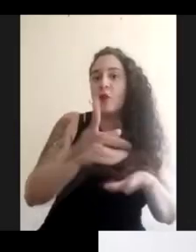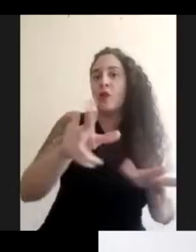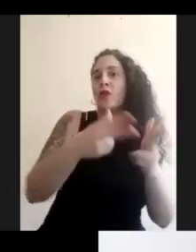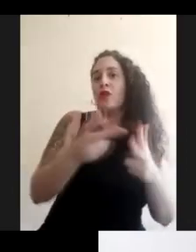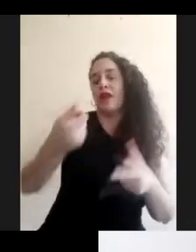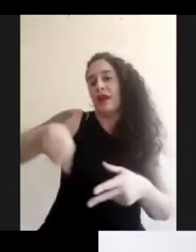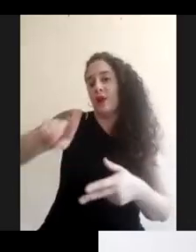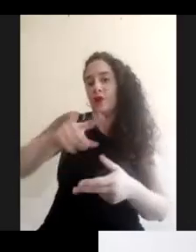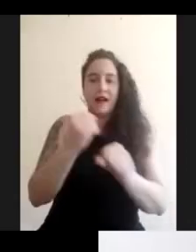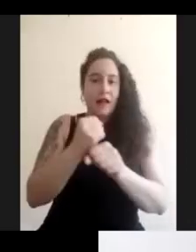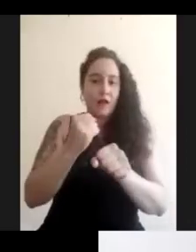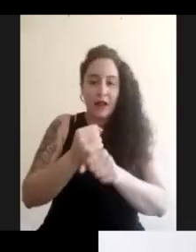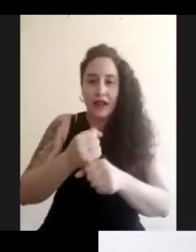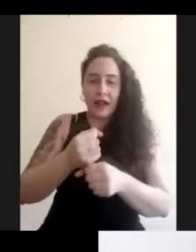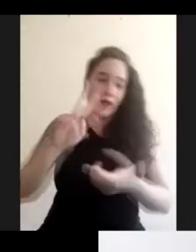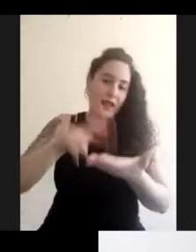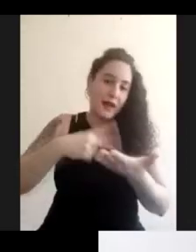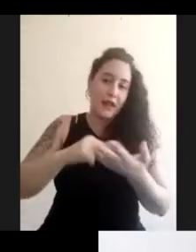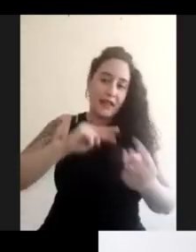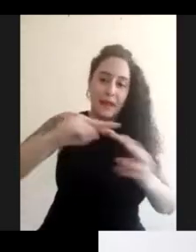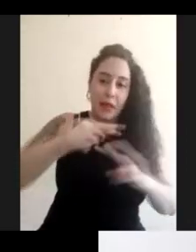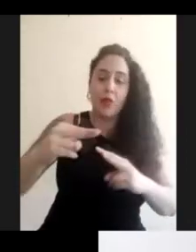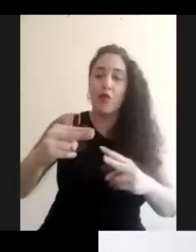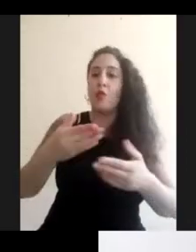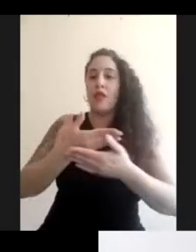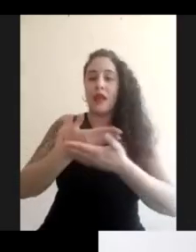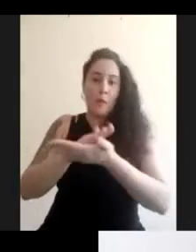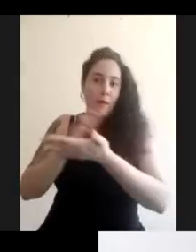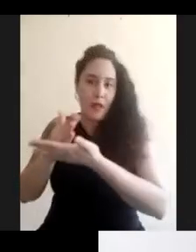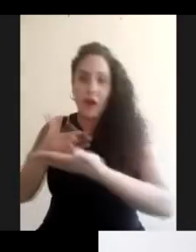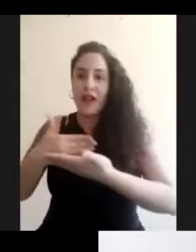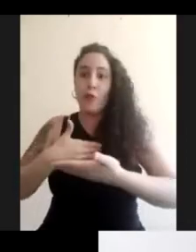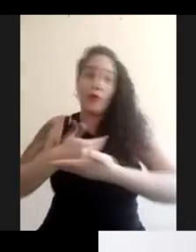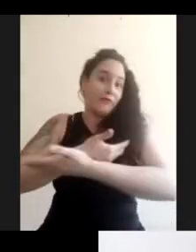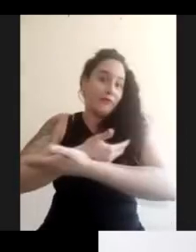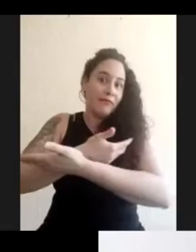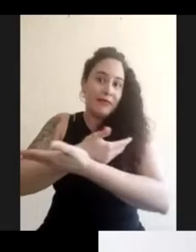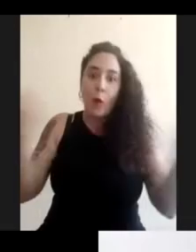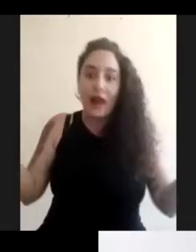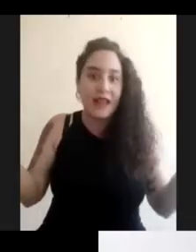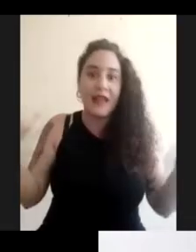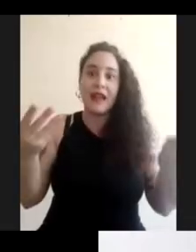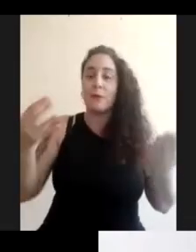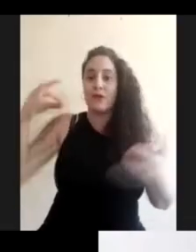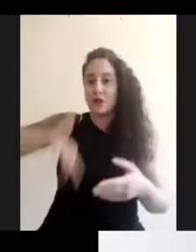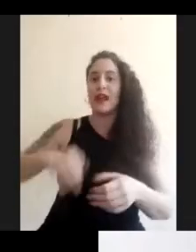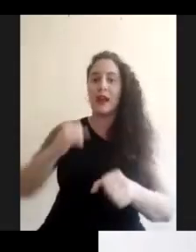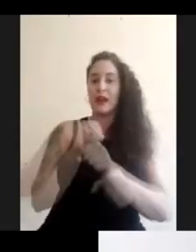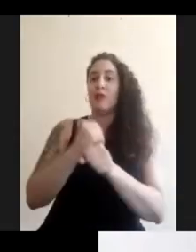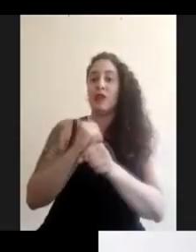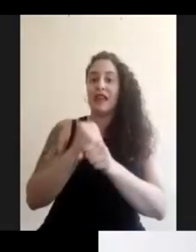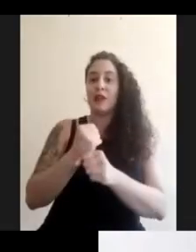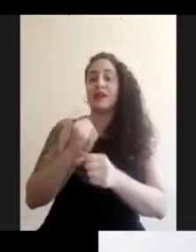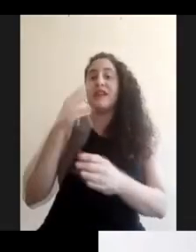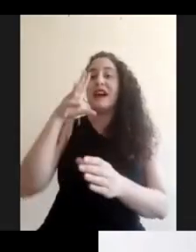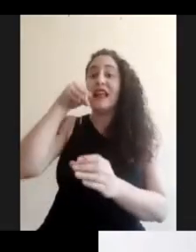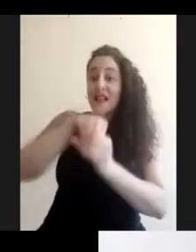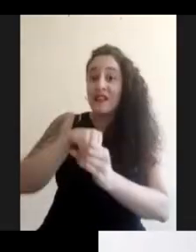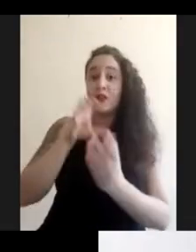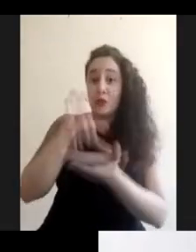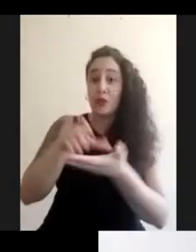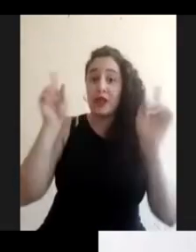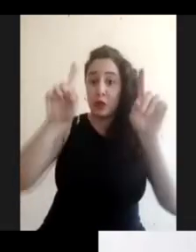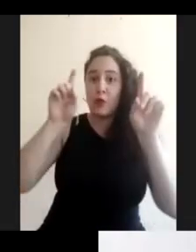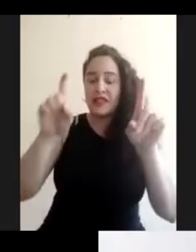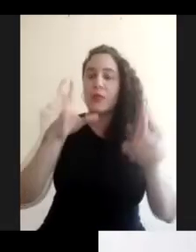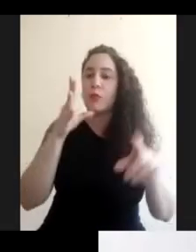PETIs como de los trabajadores que nos dedicamos a la interpretación, como de los mediadores, como de cualquier profesional que nos estamos dedicando a trabajar